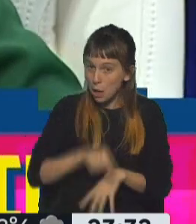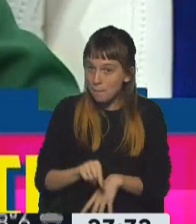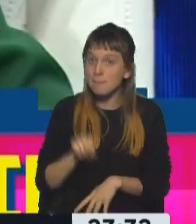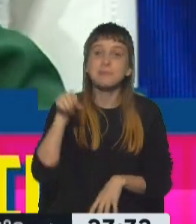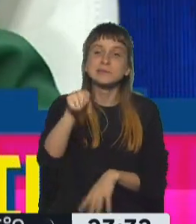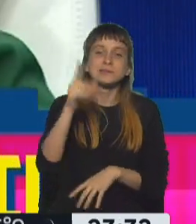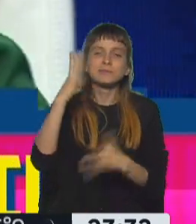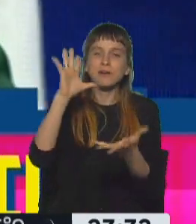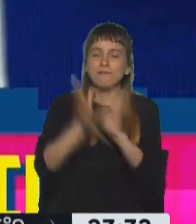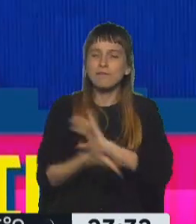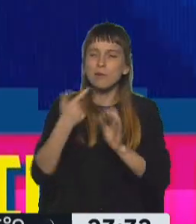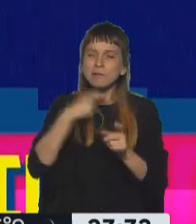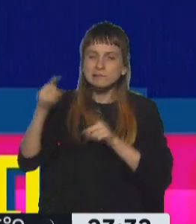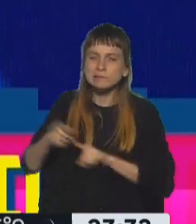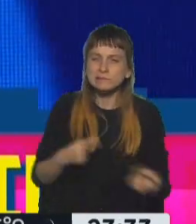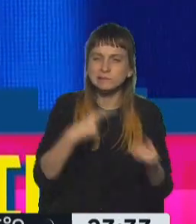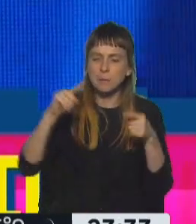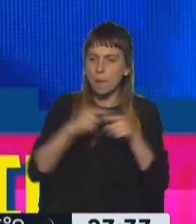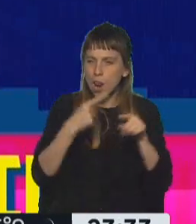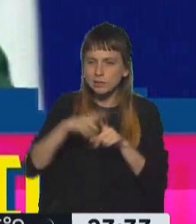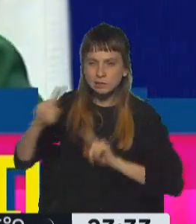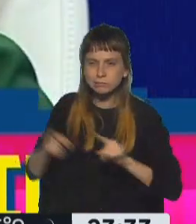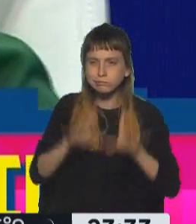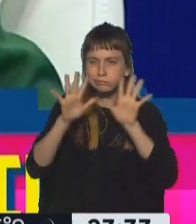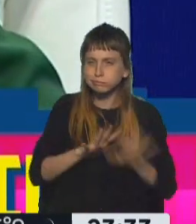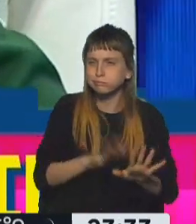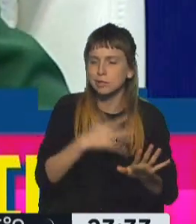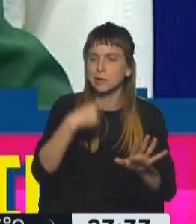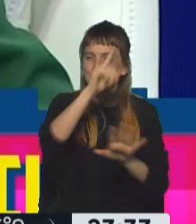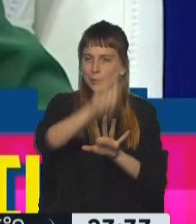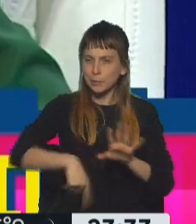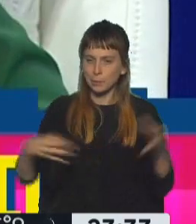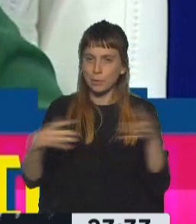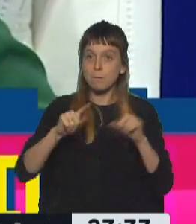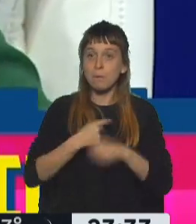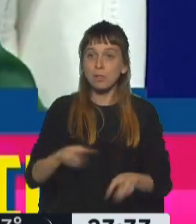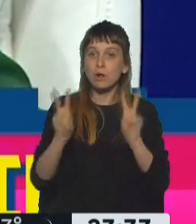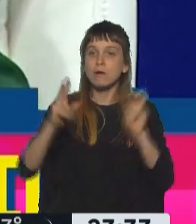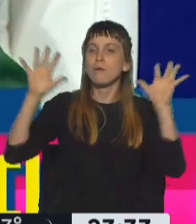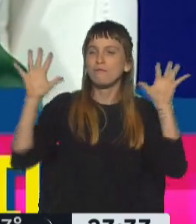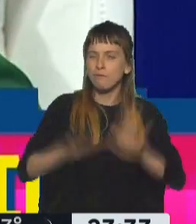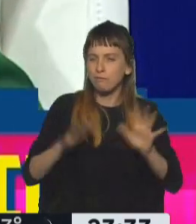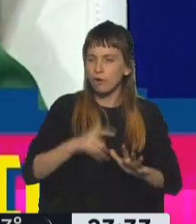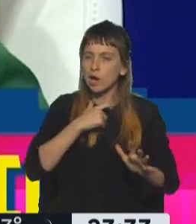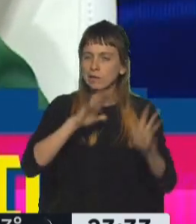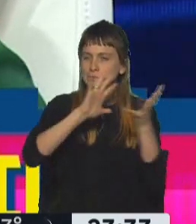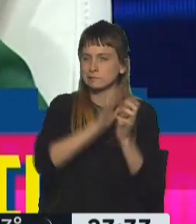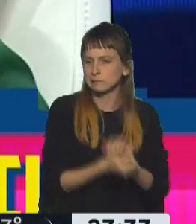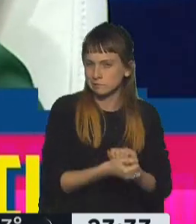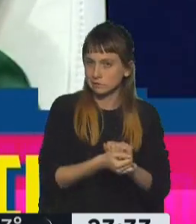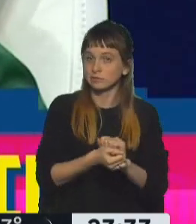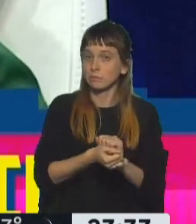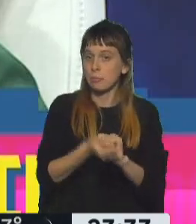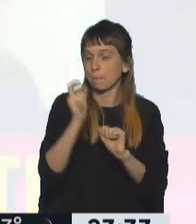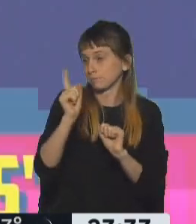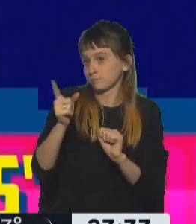de persecución política y fundamentalmente de debilitamiento del peronismo, de, asociado obviamente con el partido Juntos